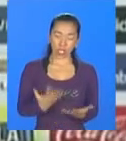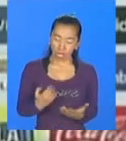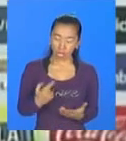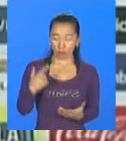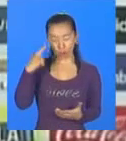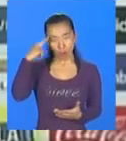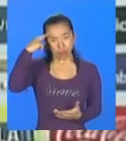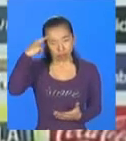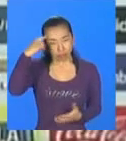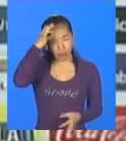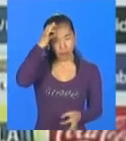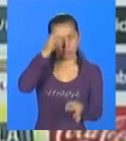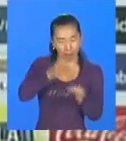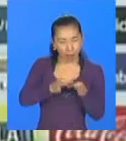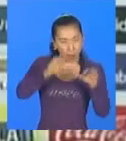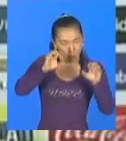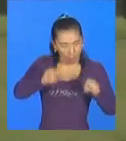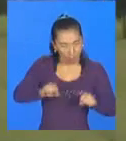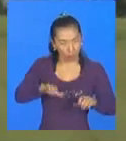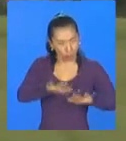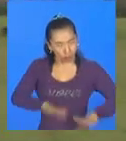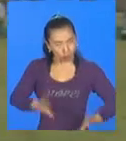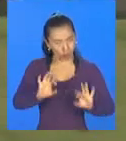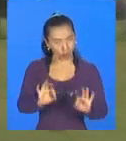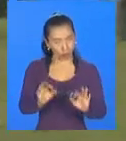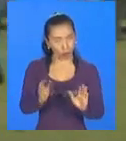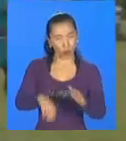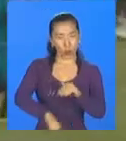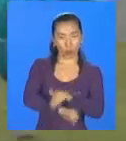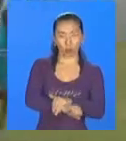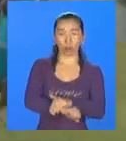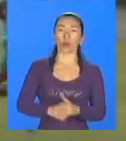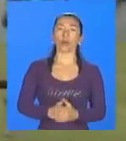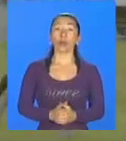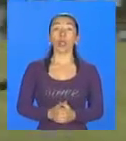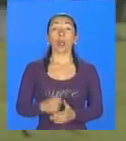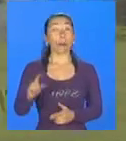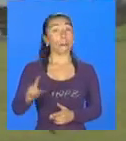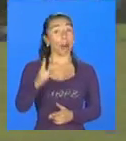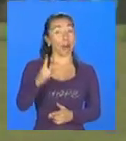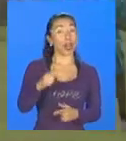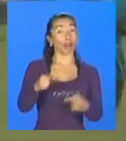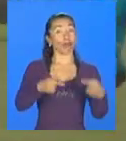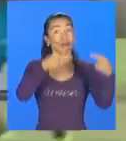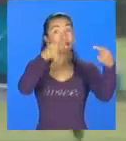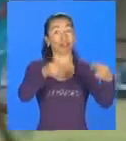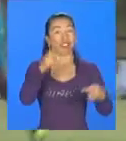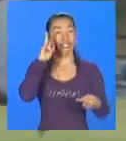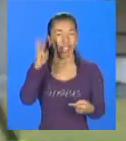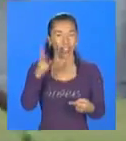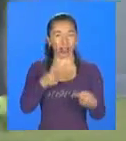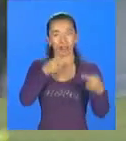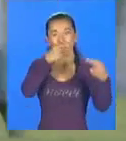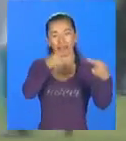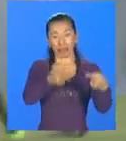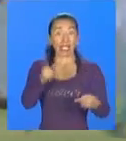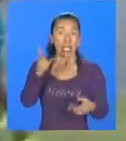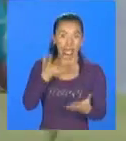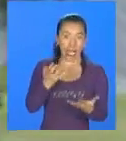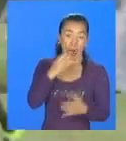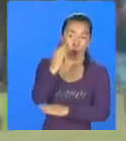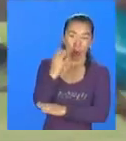en lo que podemos hacer dentro del terreno de juego el primer examen de la 'tricolor' será el próximo domingo frente a venezuela equipo al que buscan superar